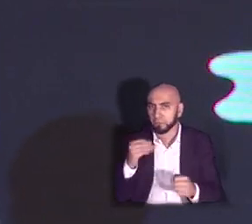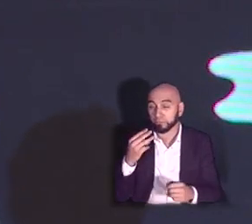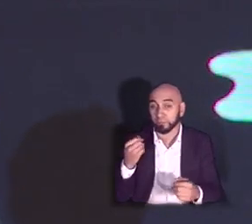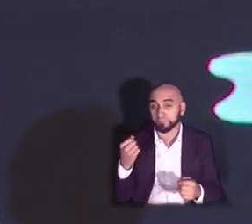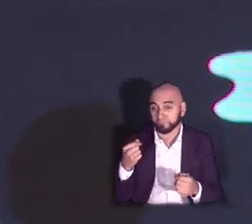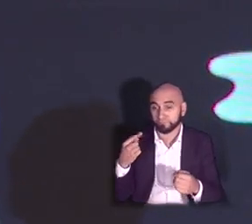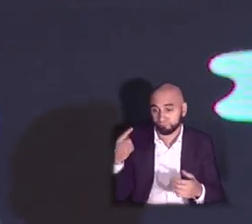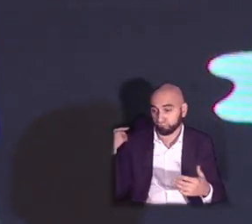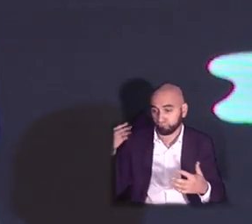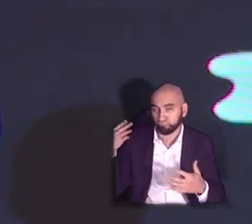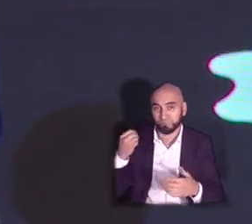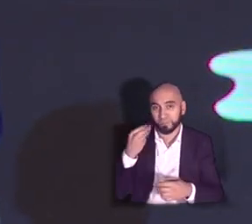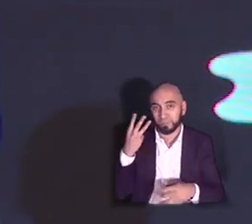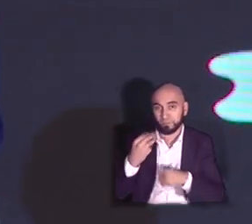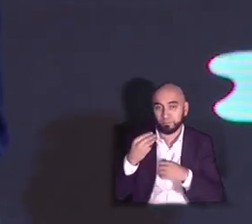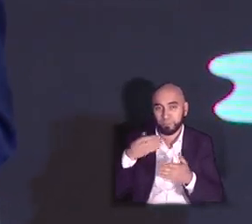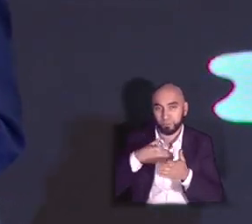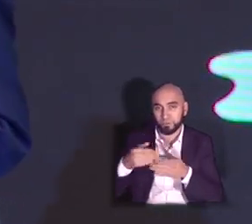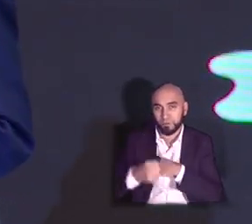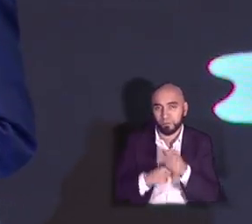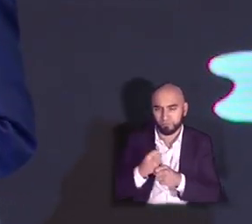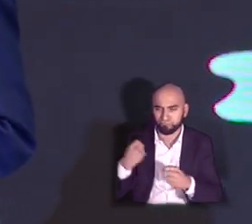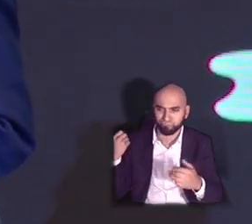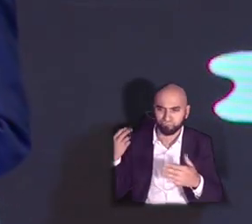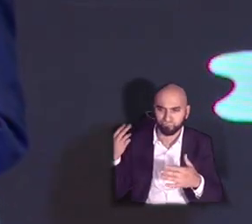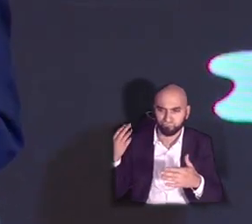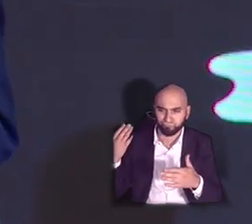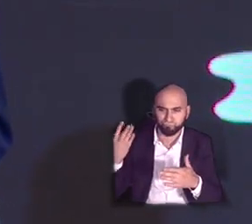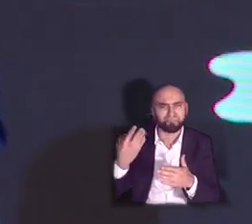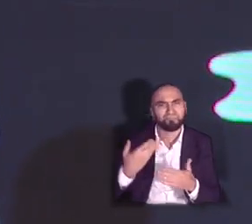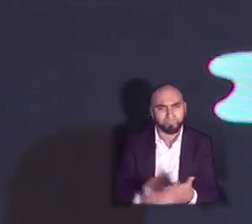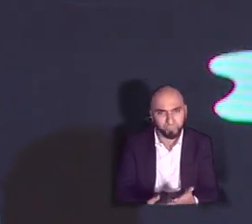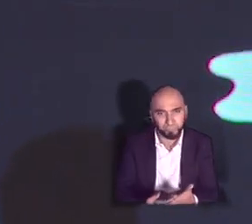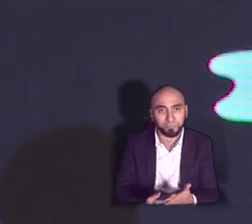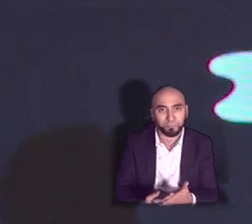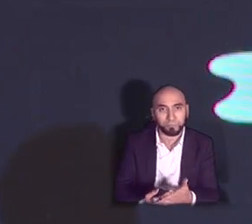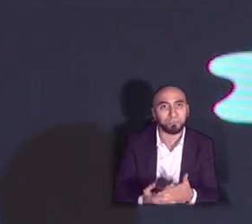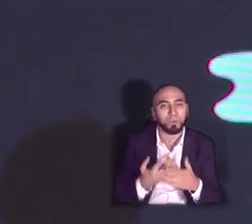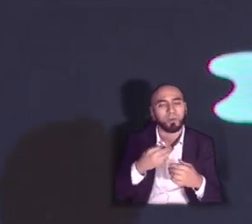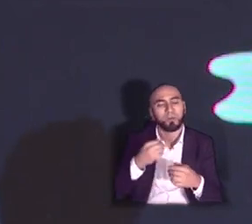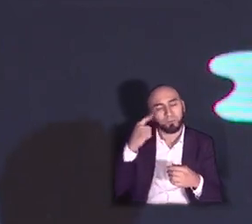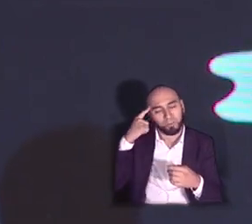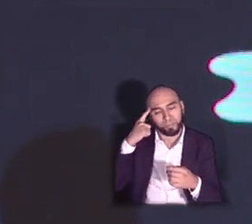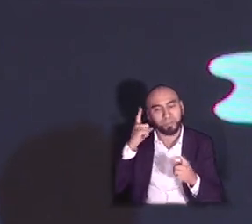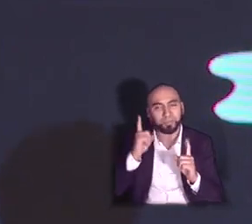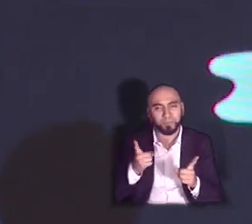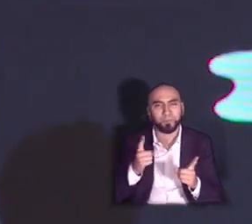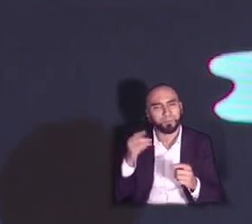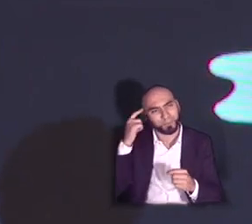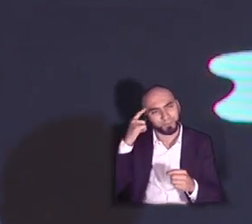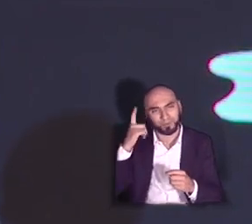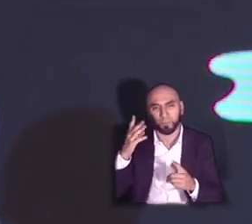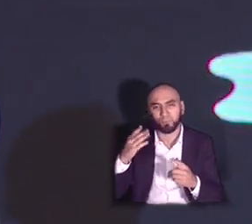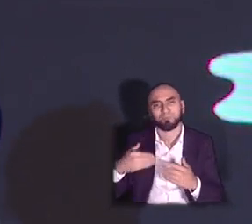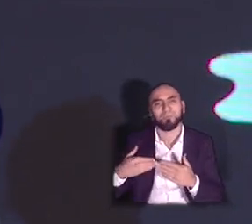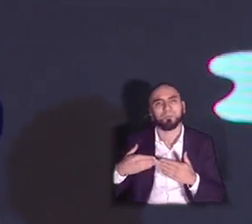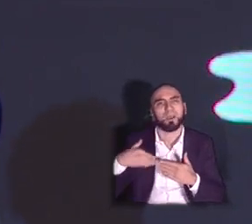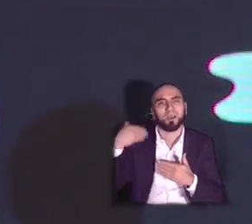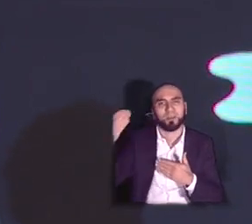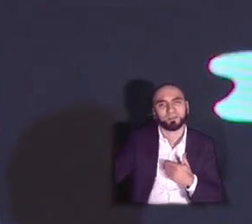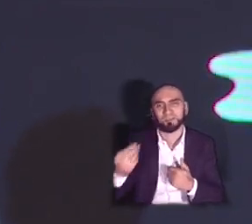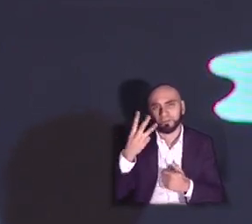próximos 3 millones de años. La tendencia dominante de los últimos 3 millones de años es